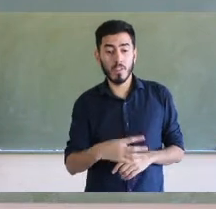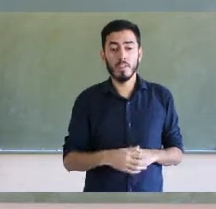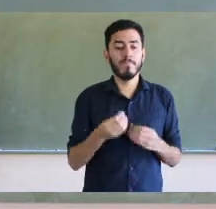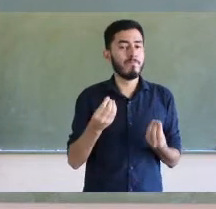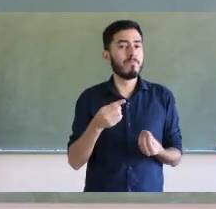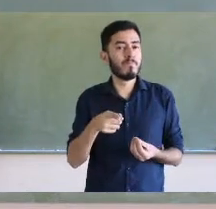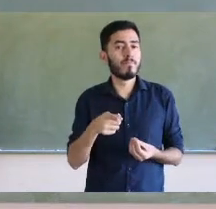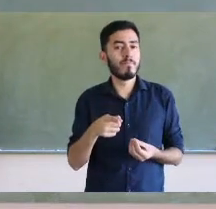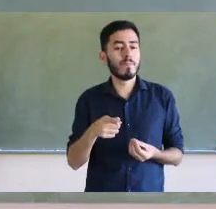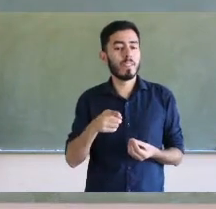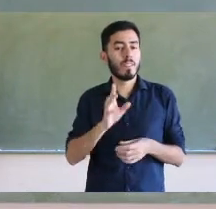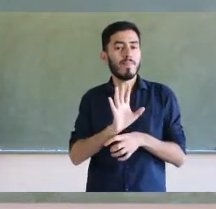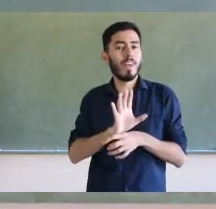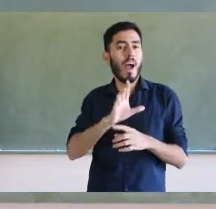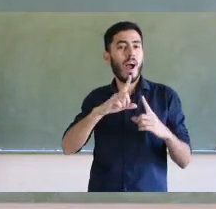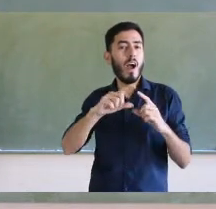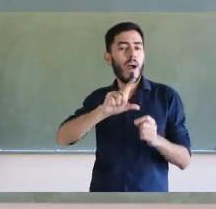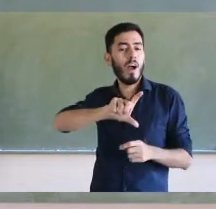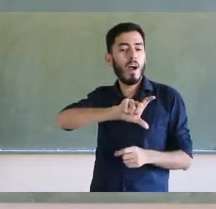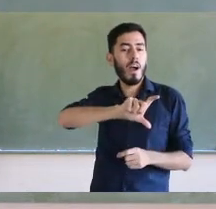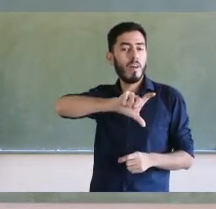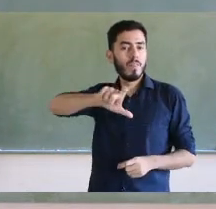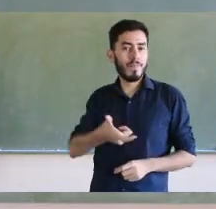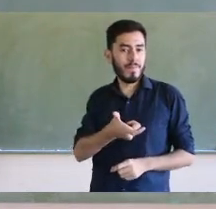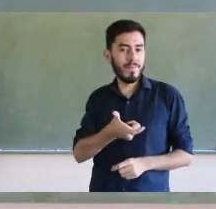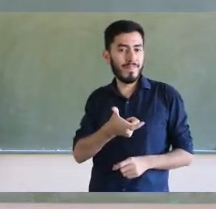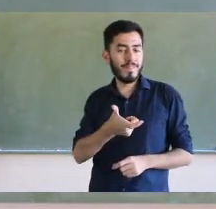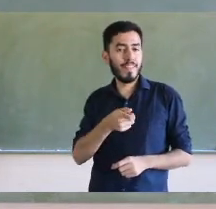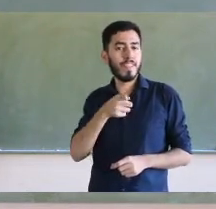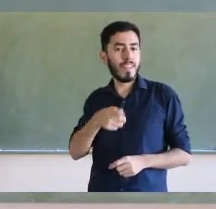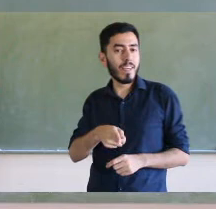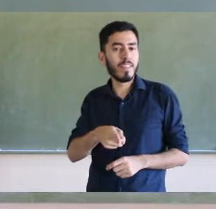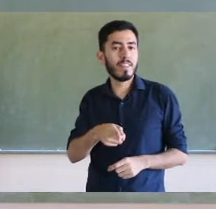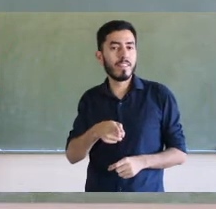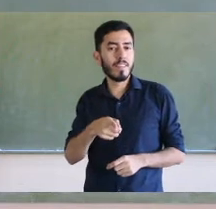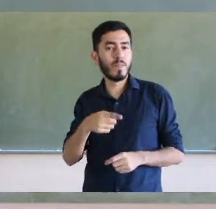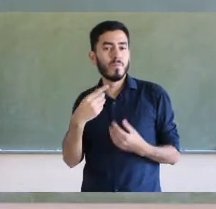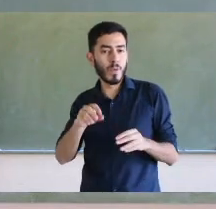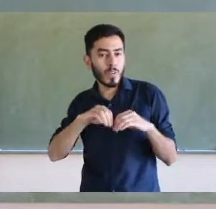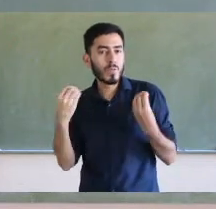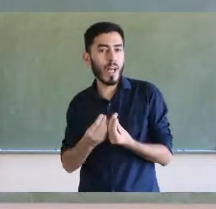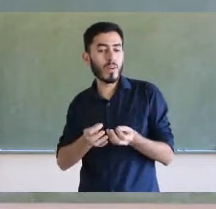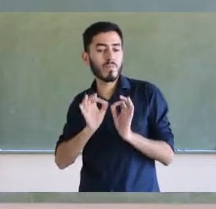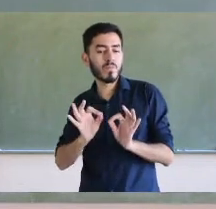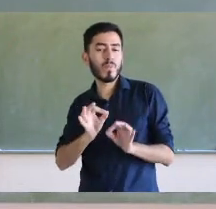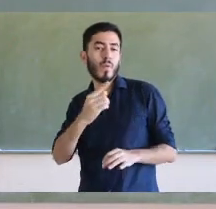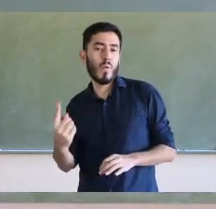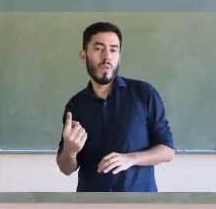¿qué es lo que hice? Invertí los valores de la primera fracción. ¿Qué es lo que sucede? Obtengo la unidad.